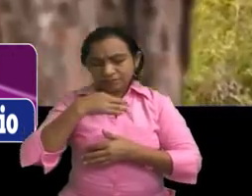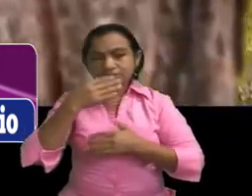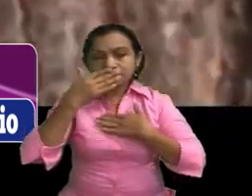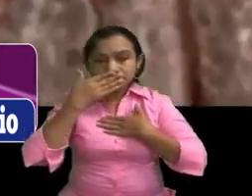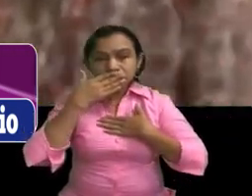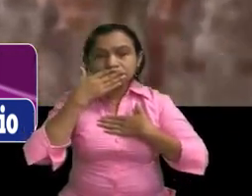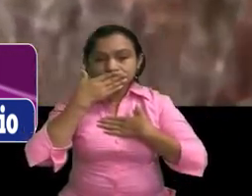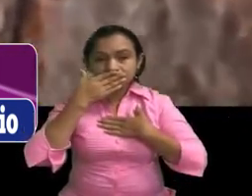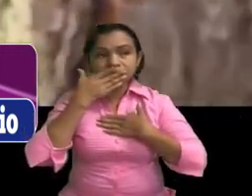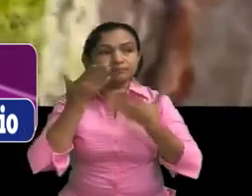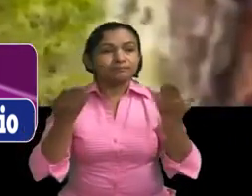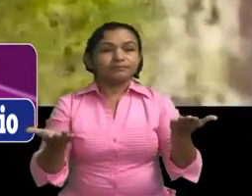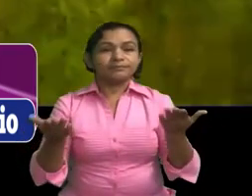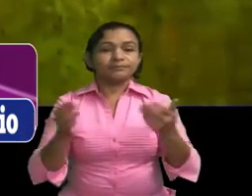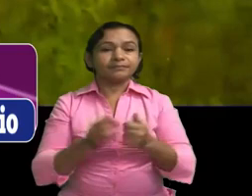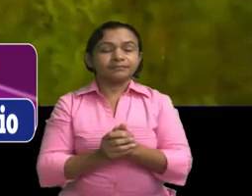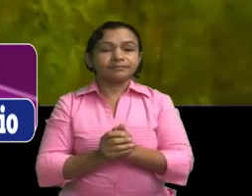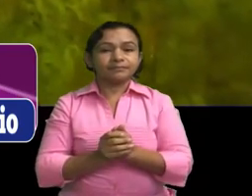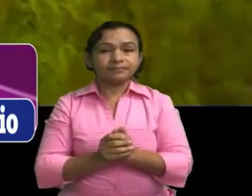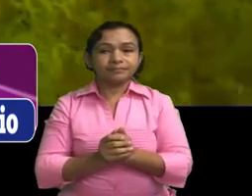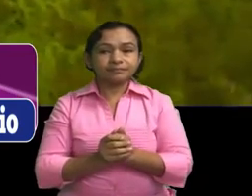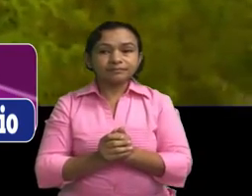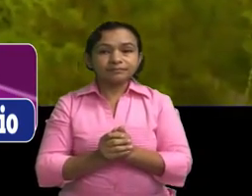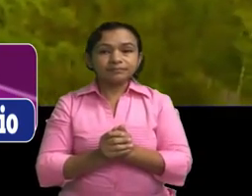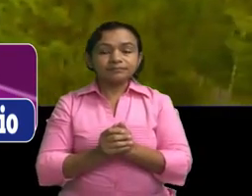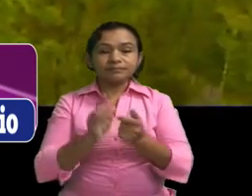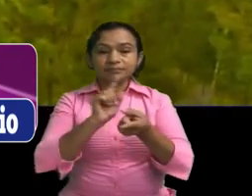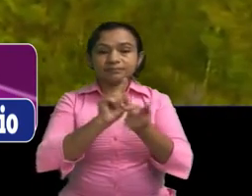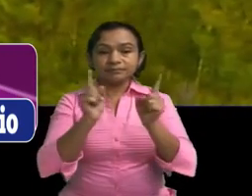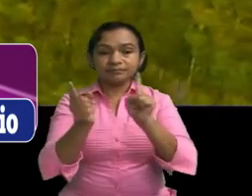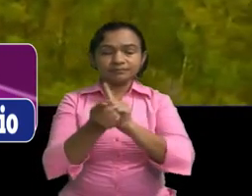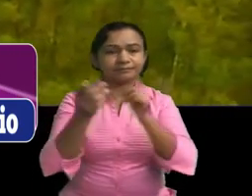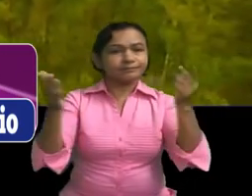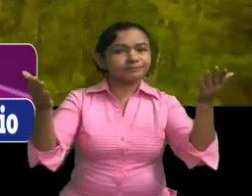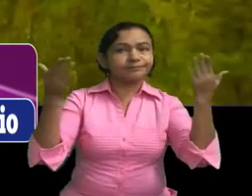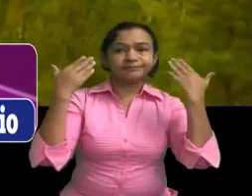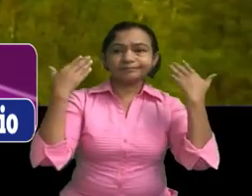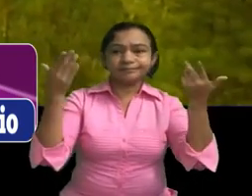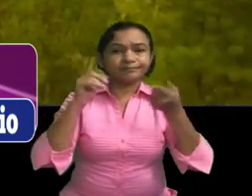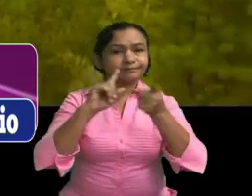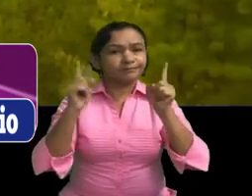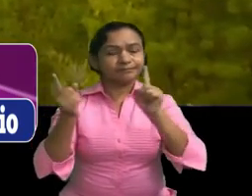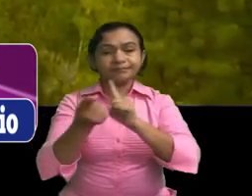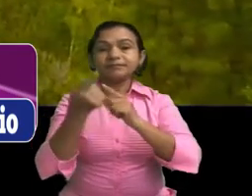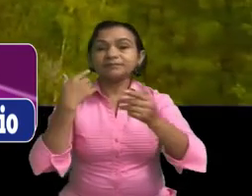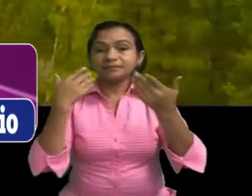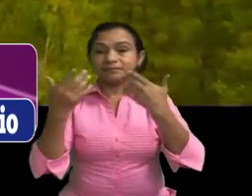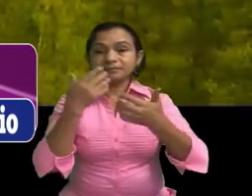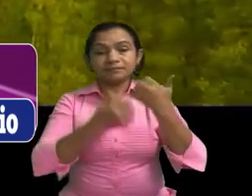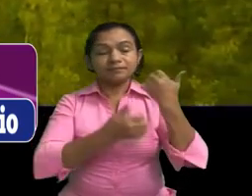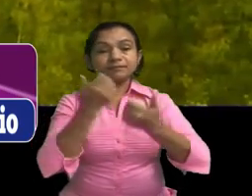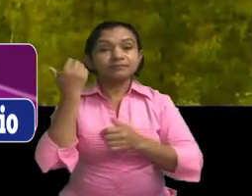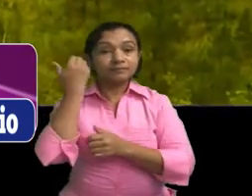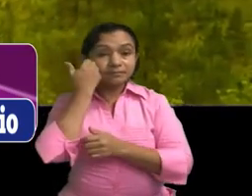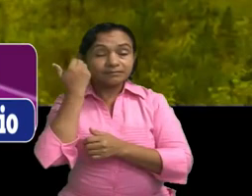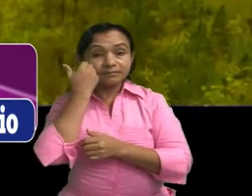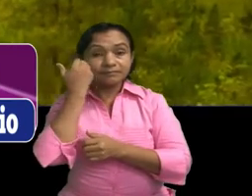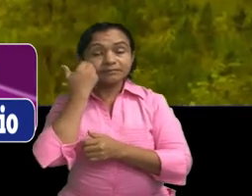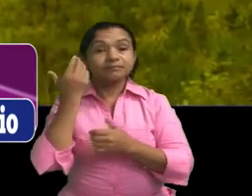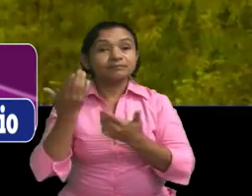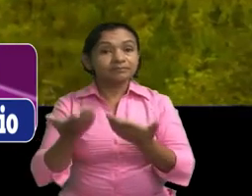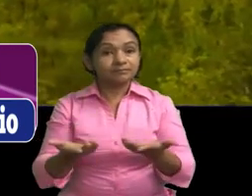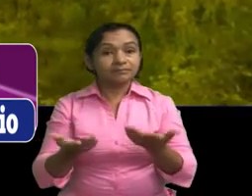neumonías. Entonces, el cambio de clima, el cambio climático nos provoca también algunas enfermedades,